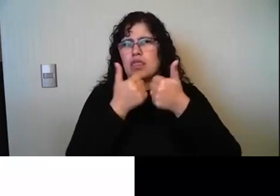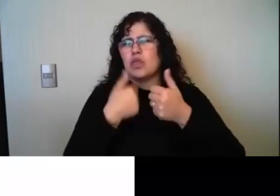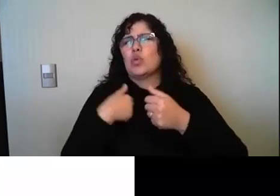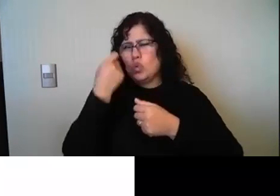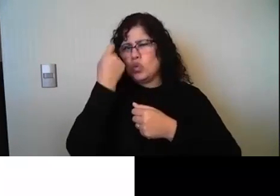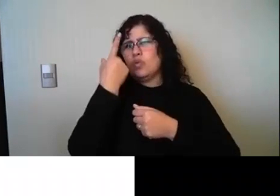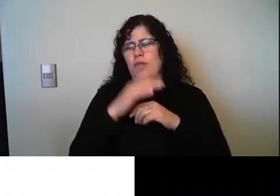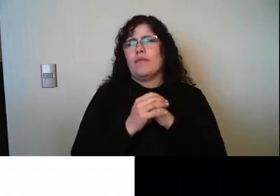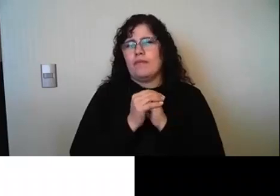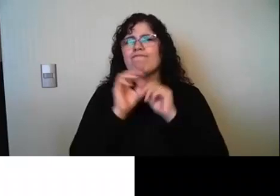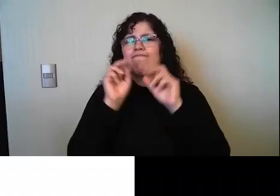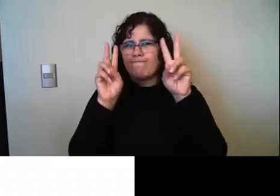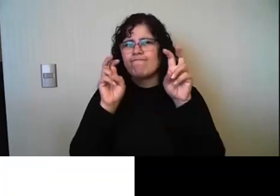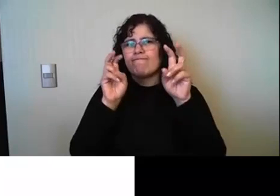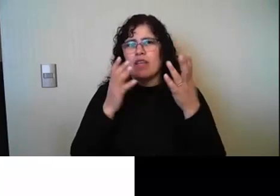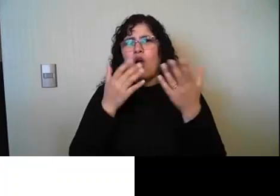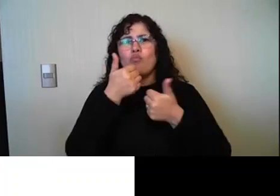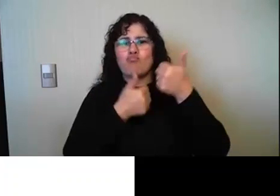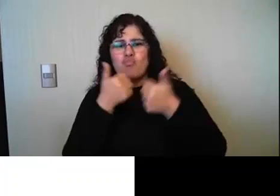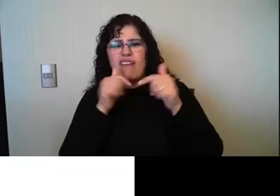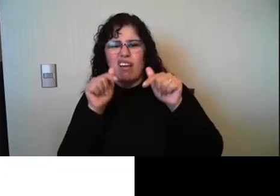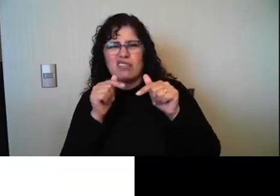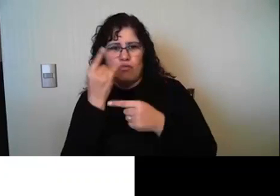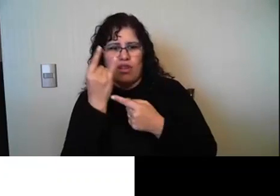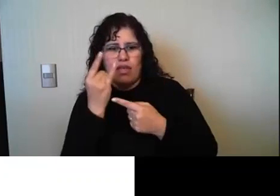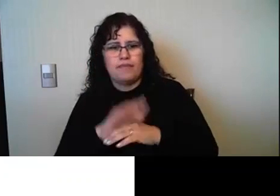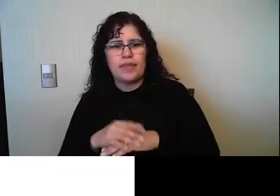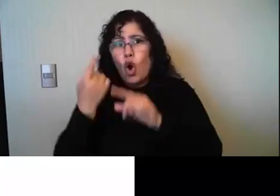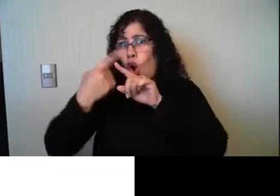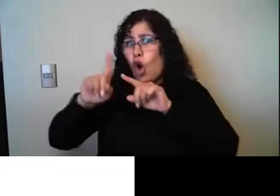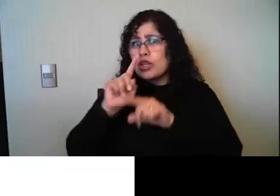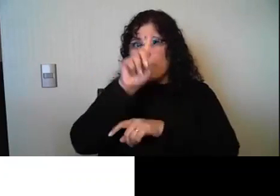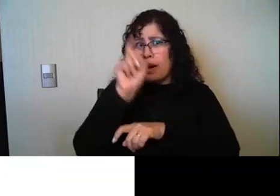Eso respecto a si habrá prueba de esta unidad. A la otra pregunta,